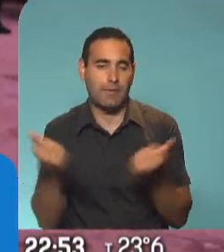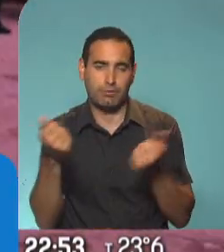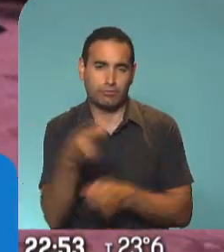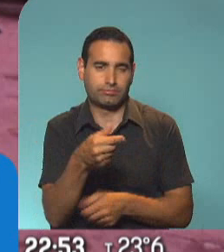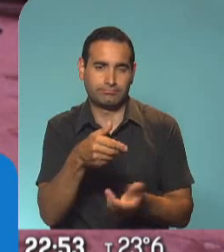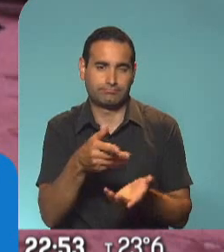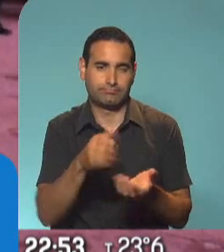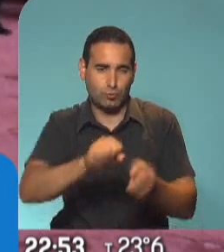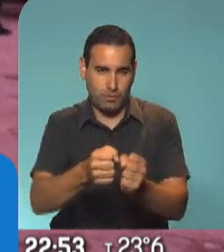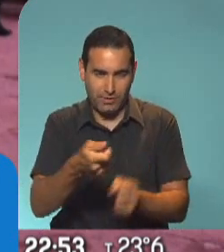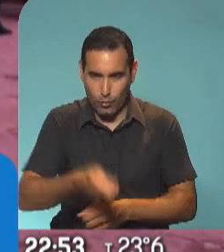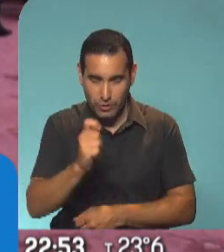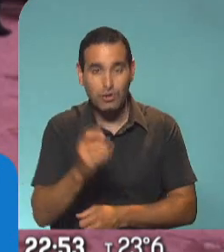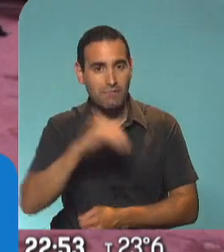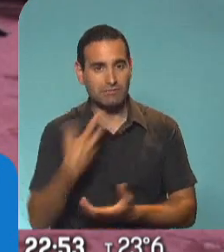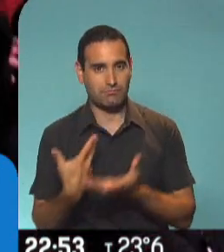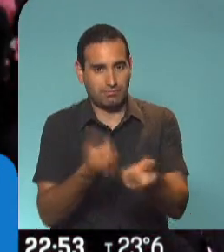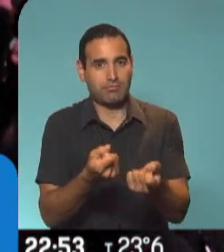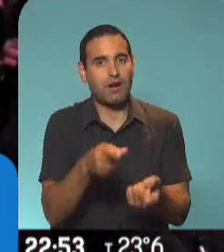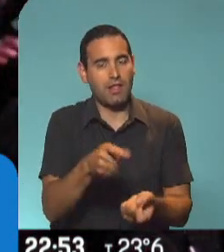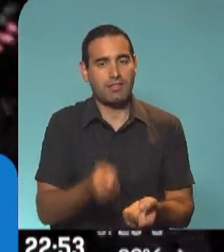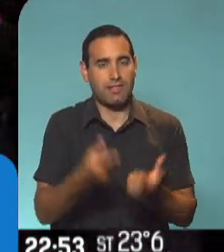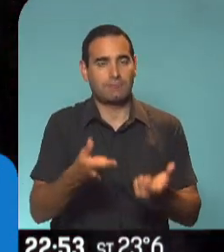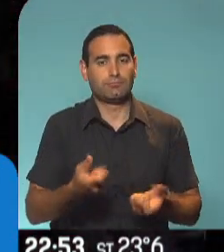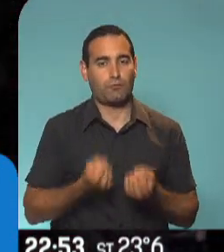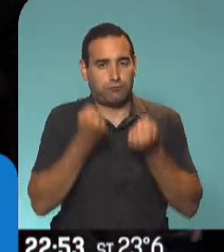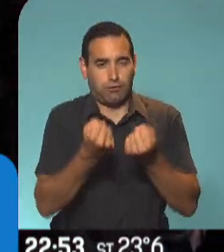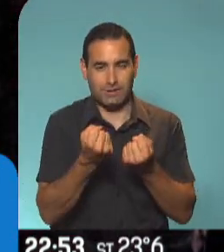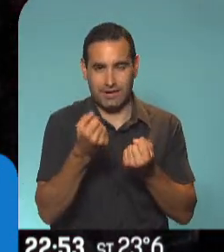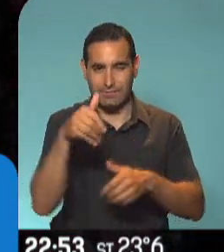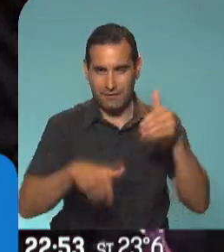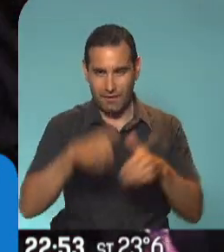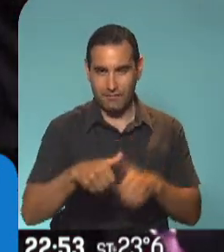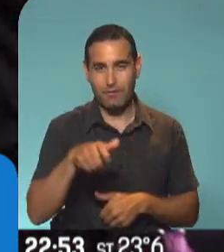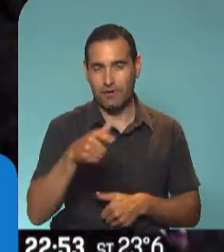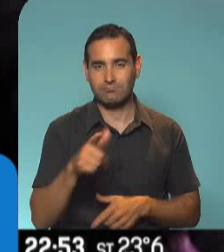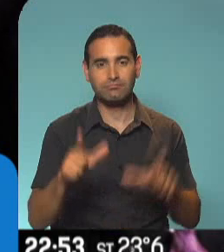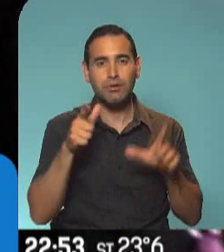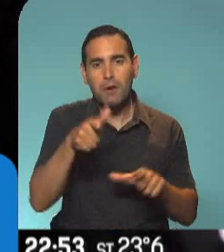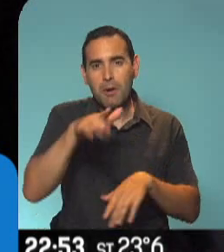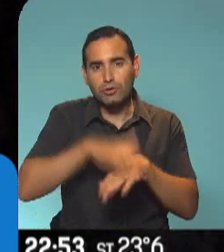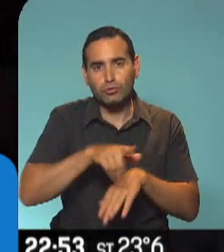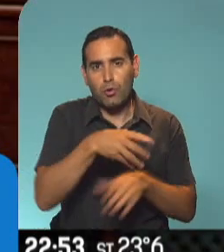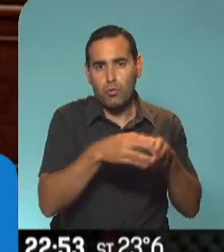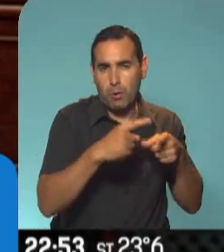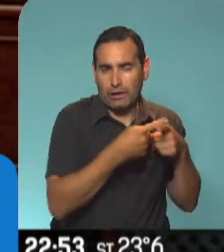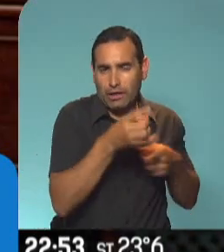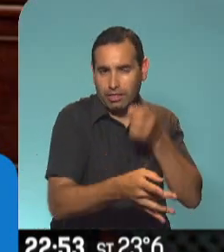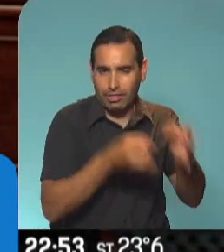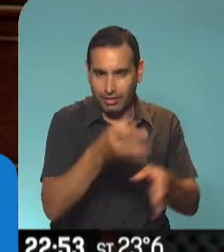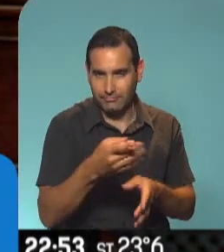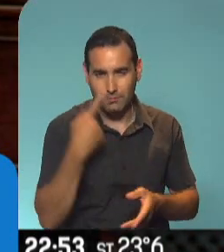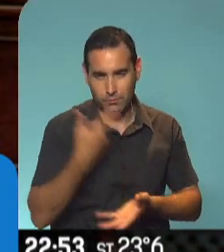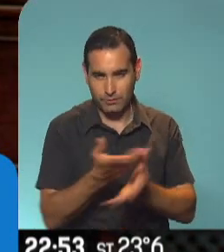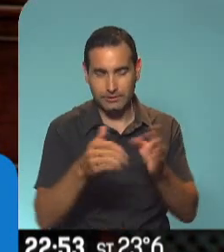Trump e incluso reforzar sus chances electorales para noviembre de 2020, presentándolo como víctima de una persecución política.